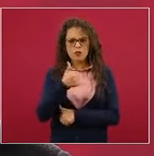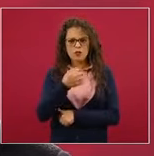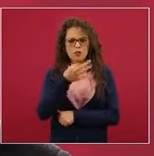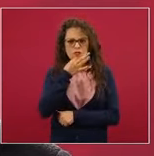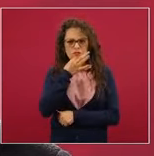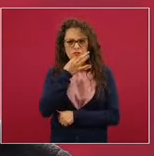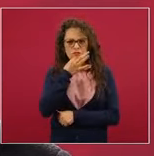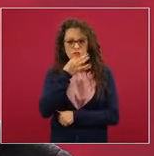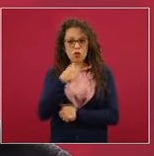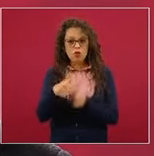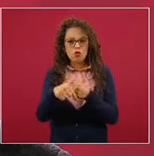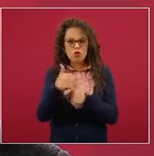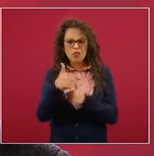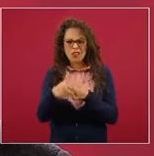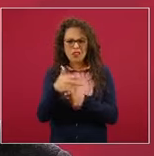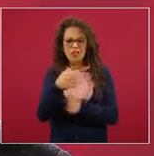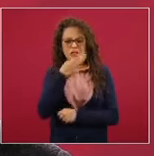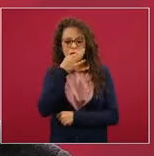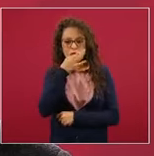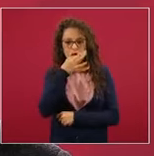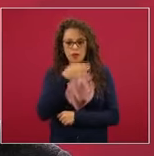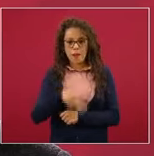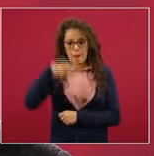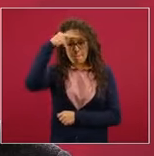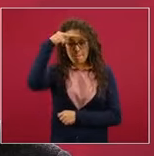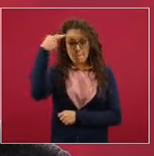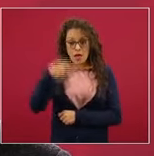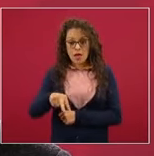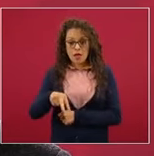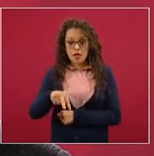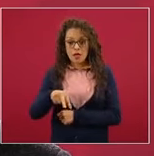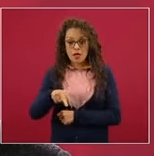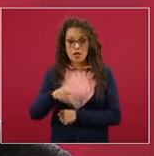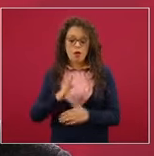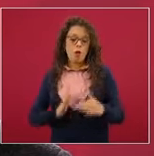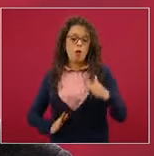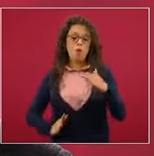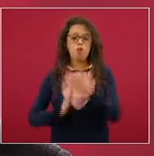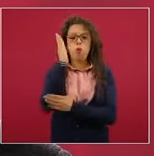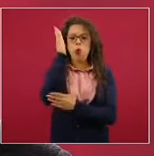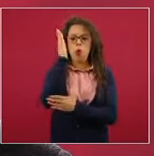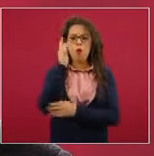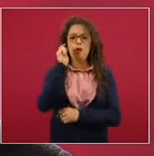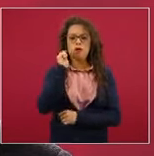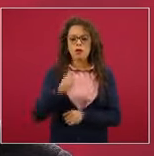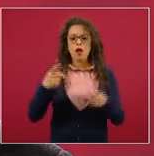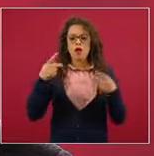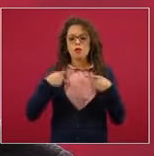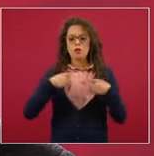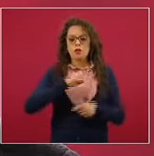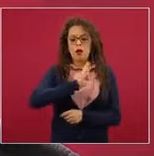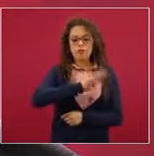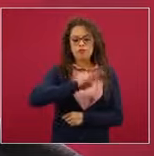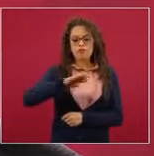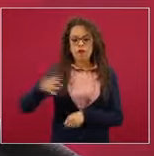13, última hora, México rompe récord de muertes diarias registradas. por COVID-19